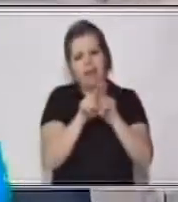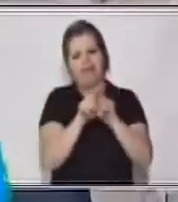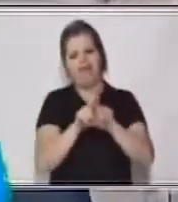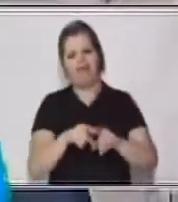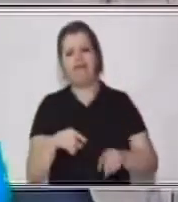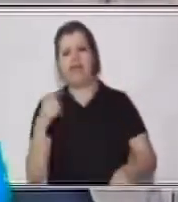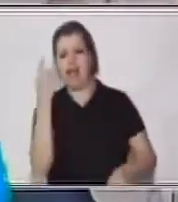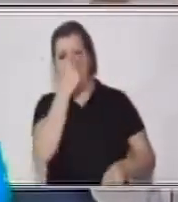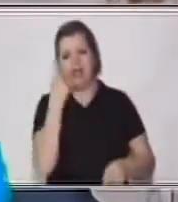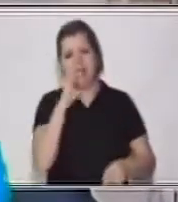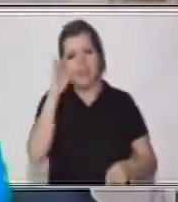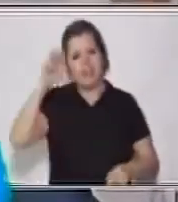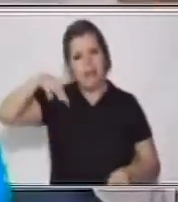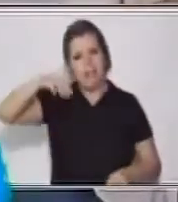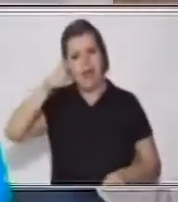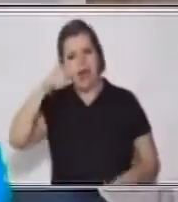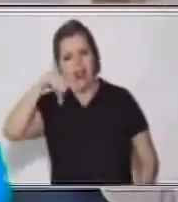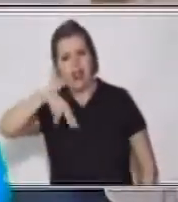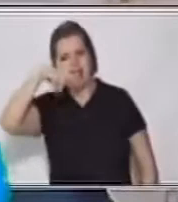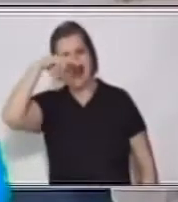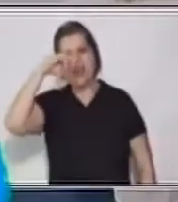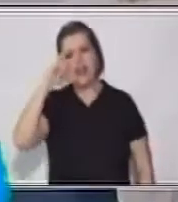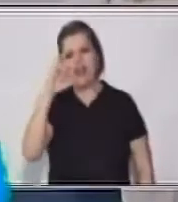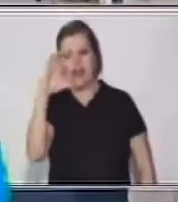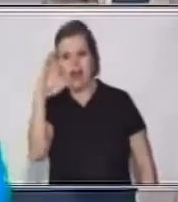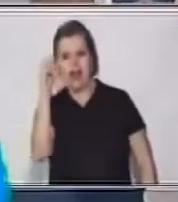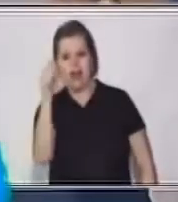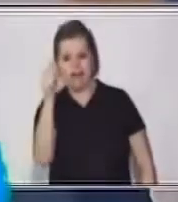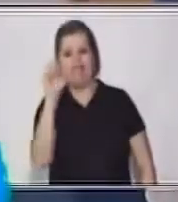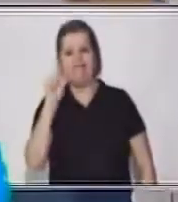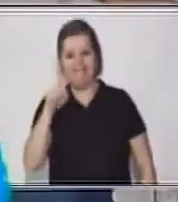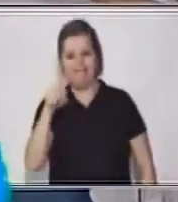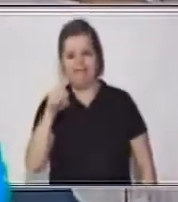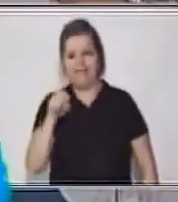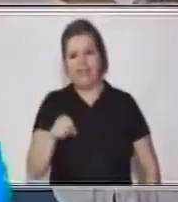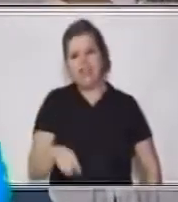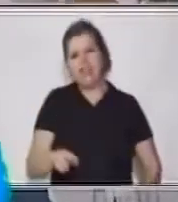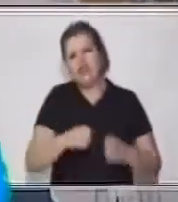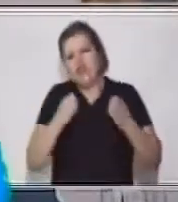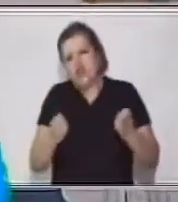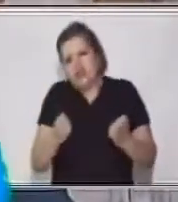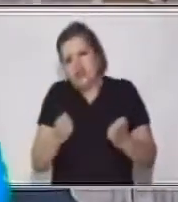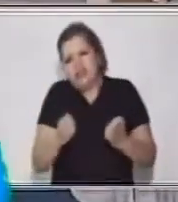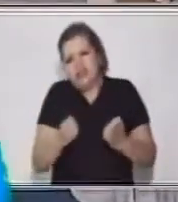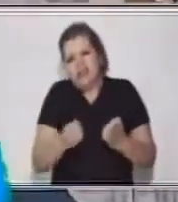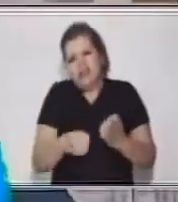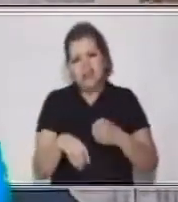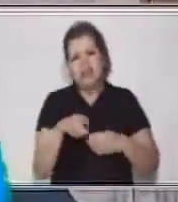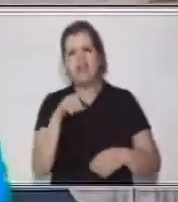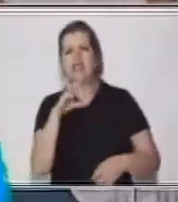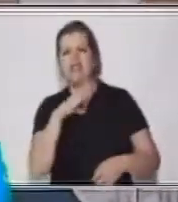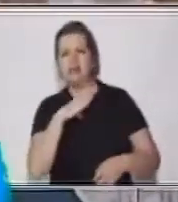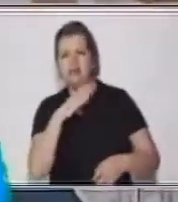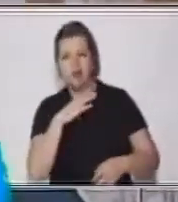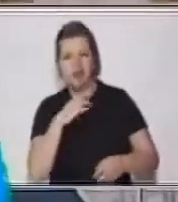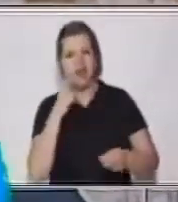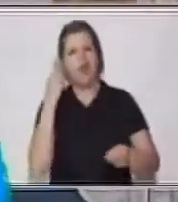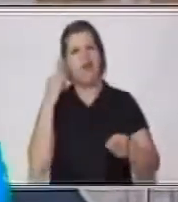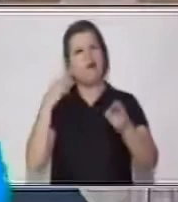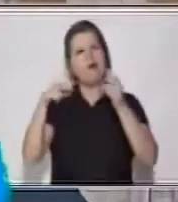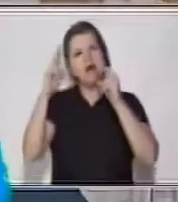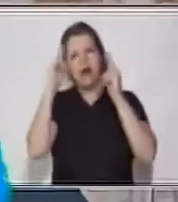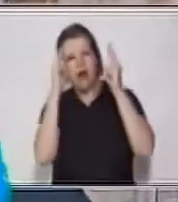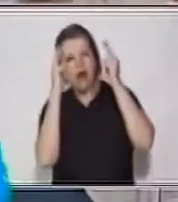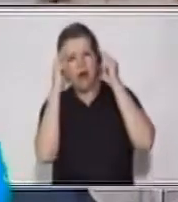semántica y también la fonética y fonología. Entonces, prácticamente es una retroalimentación que yo estoy realizando y también para